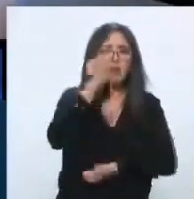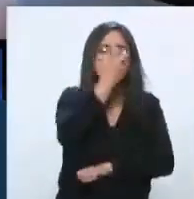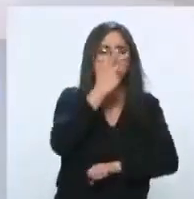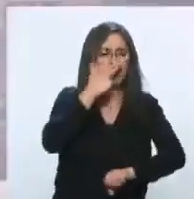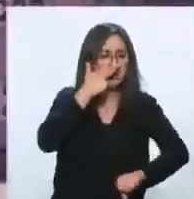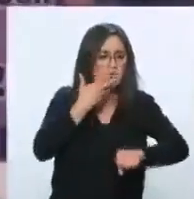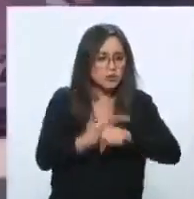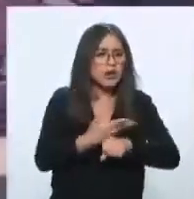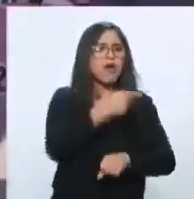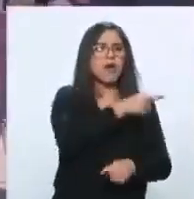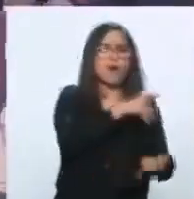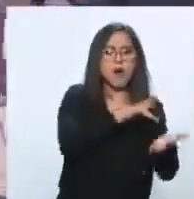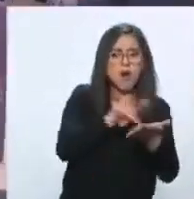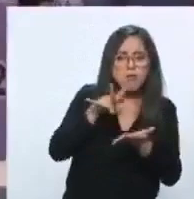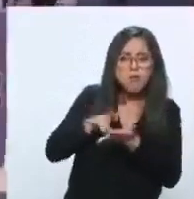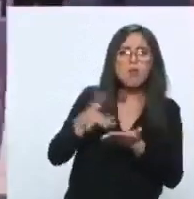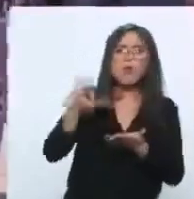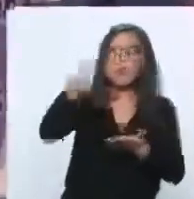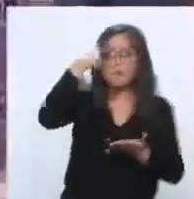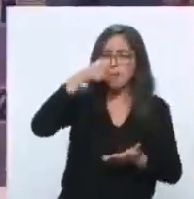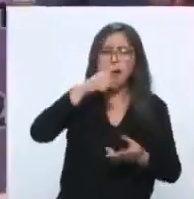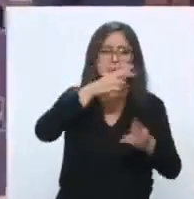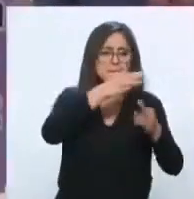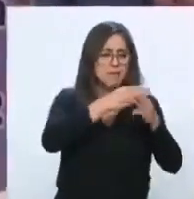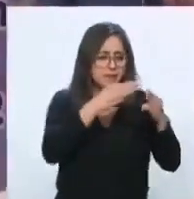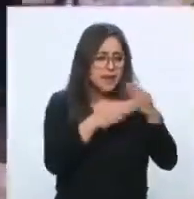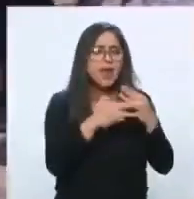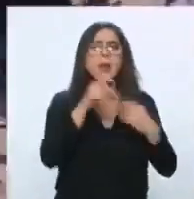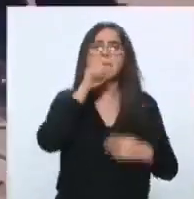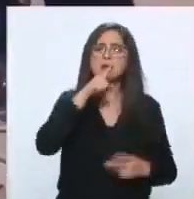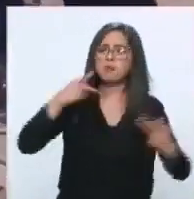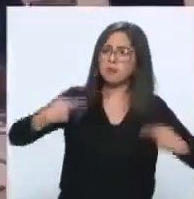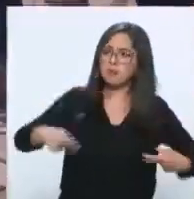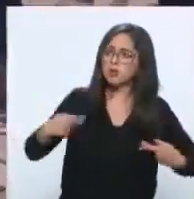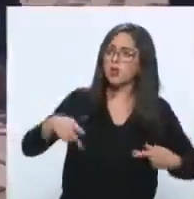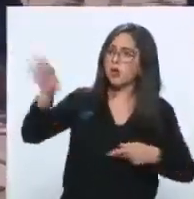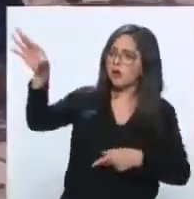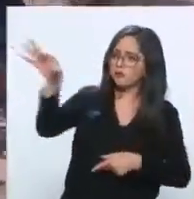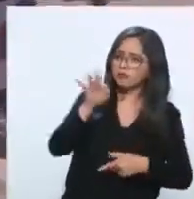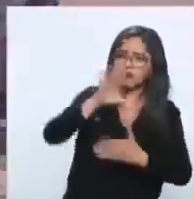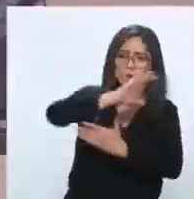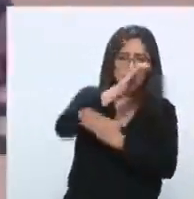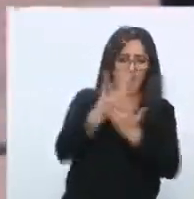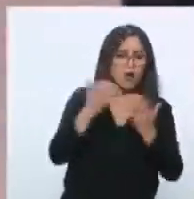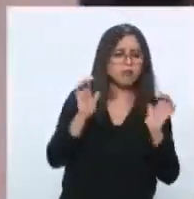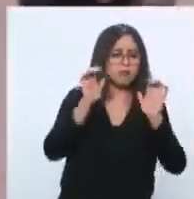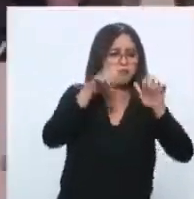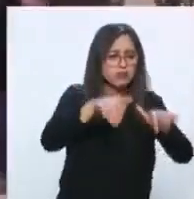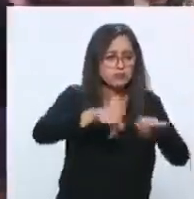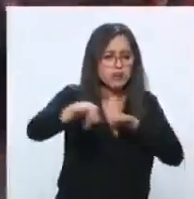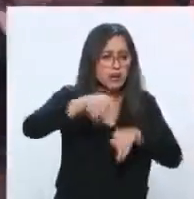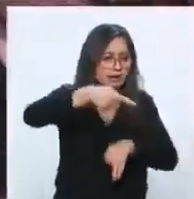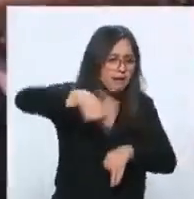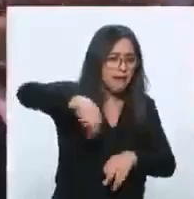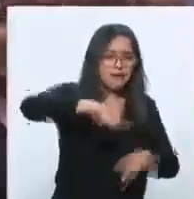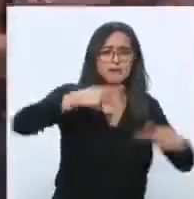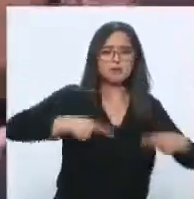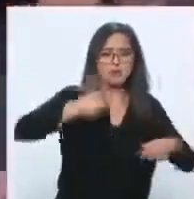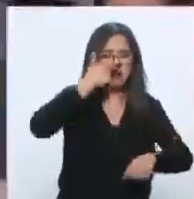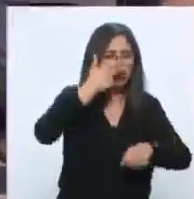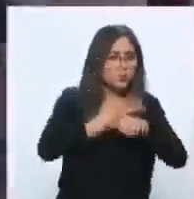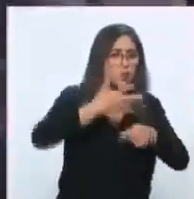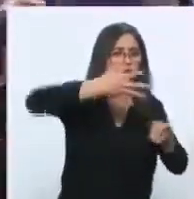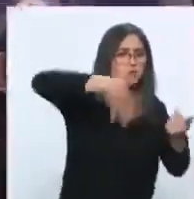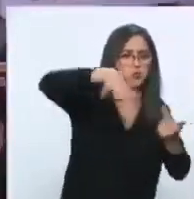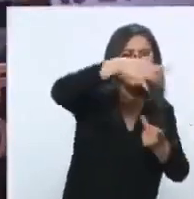pongan recursos materiales, humanos y voluntad política para poder realizar esta búsqueda desde el Estado,